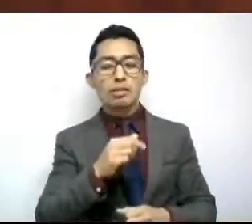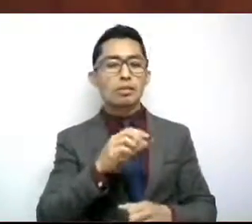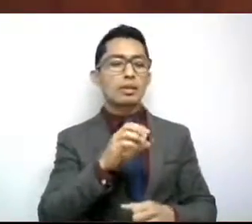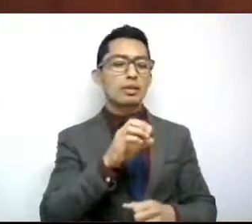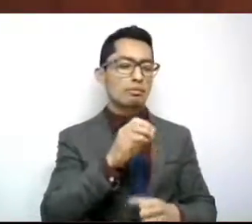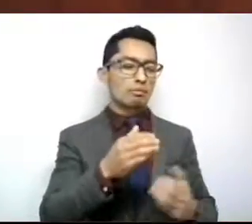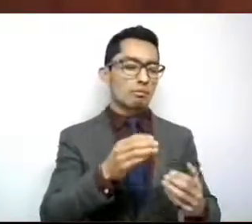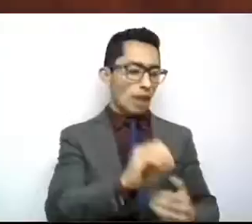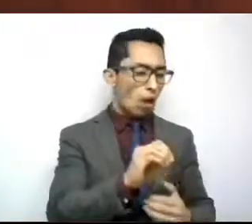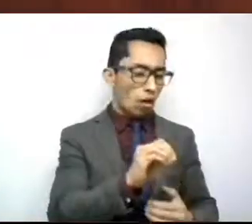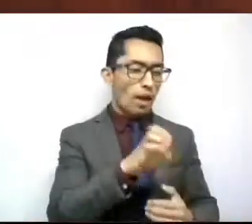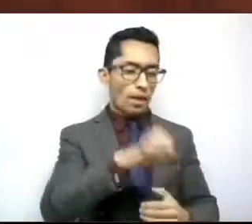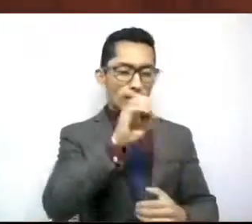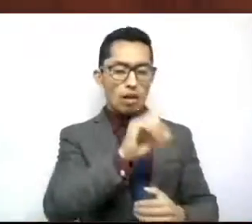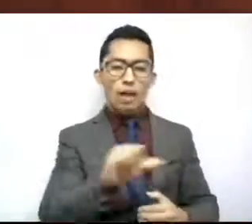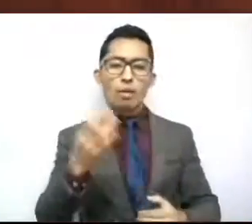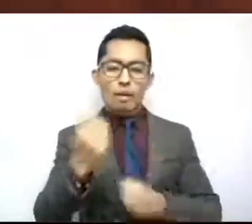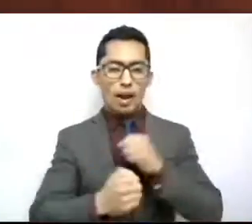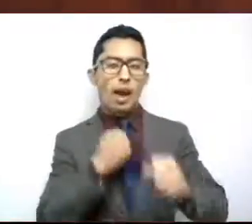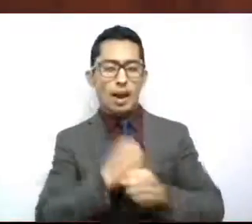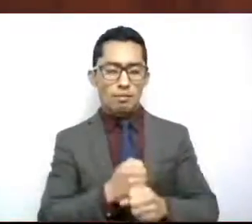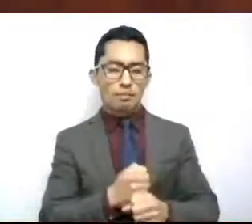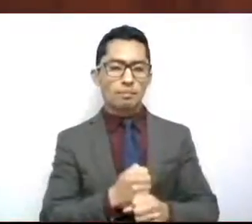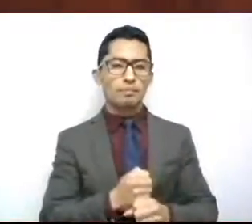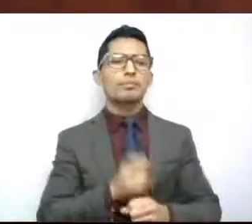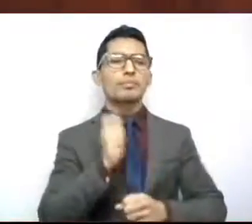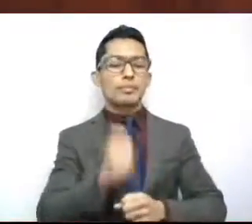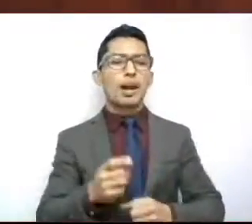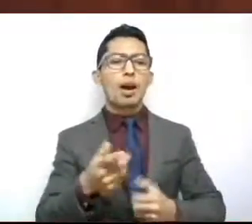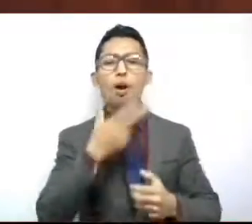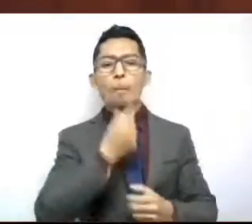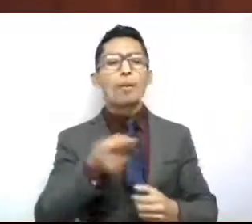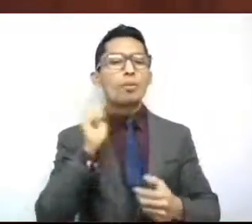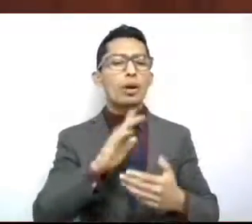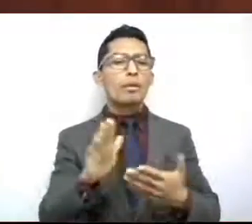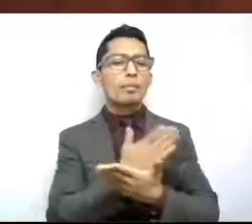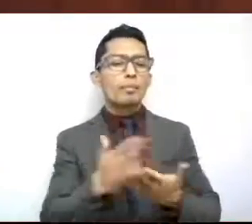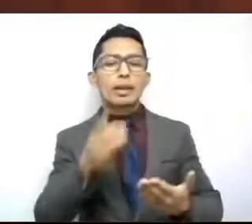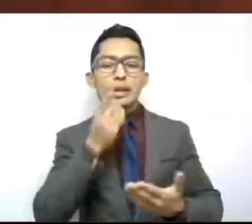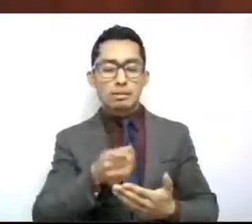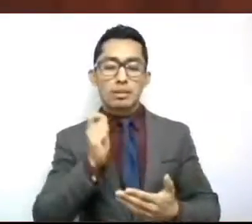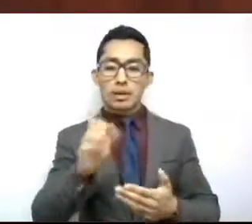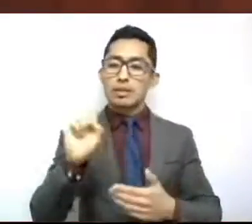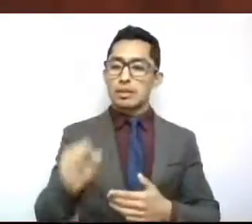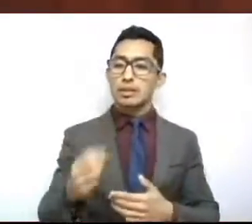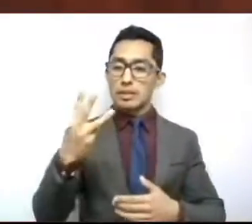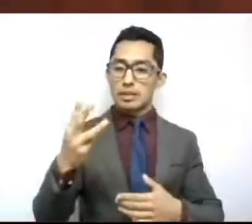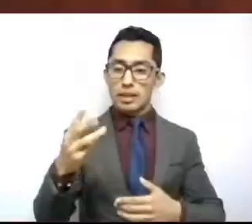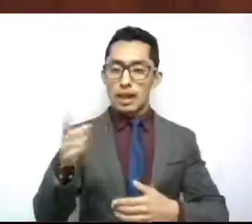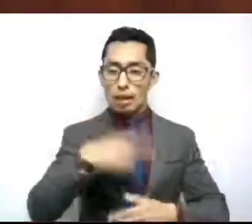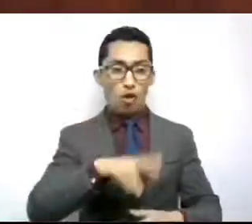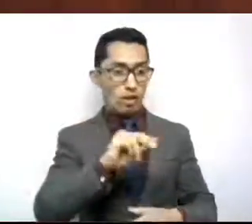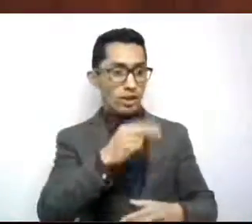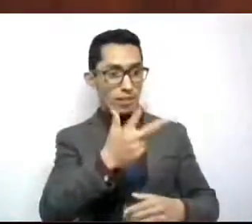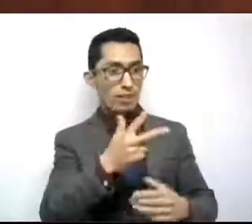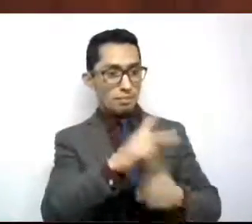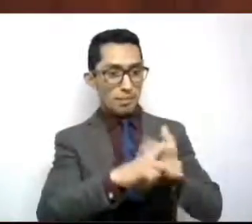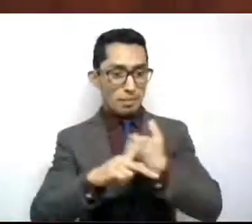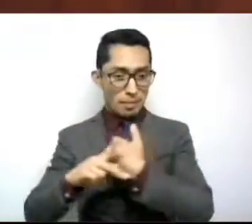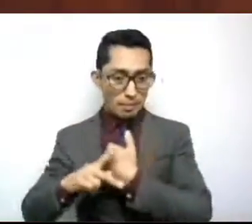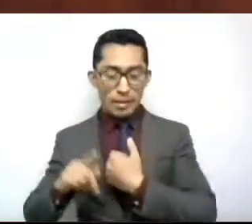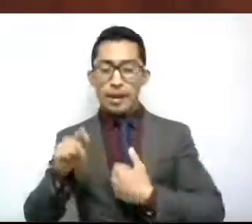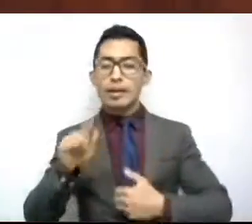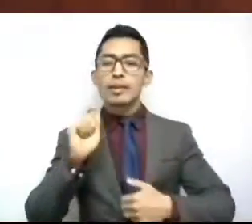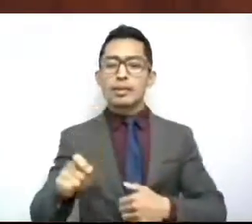9 años. Los datos desglosados por sexo disponen para 63 de estos 87 países,